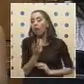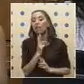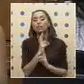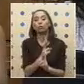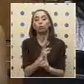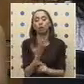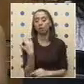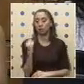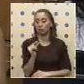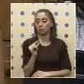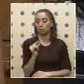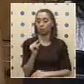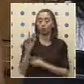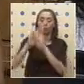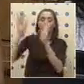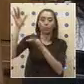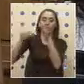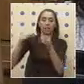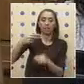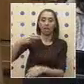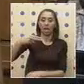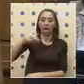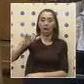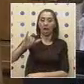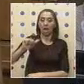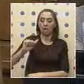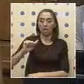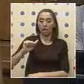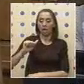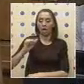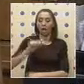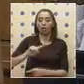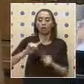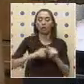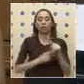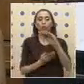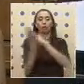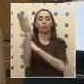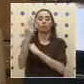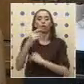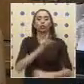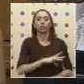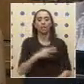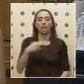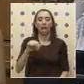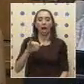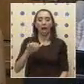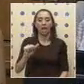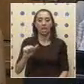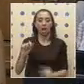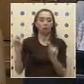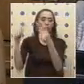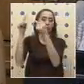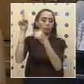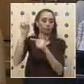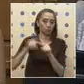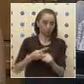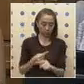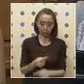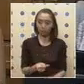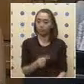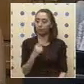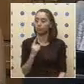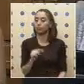Acabamos de salir de la haya y acabamos de entrar a la haya. Señor Presidente,